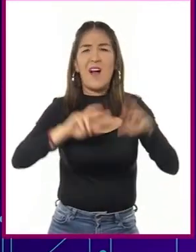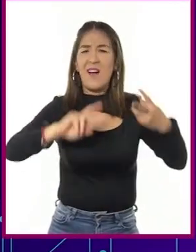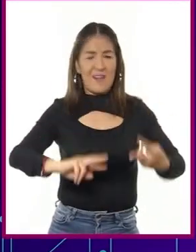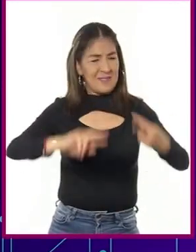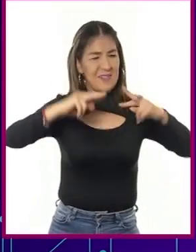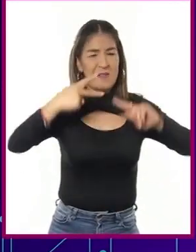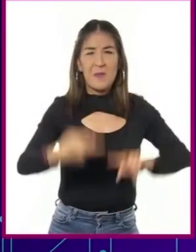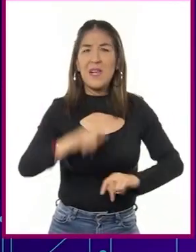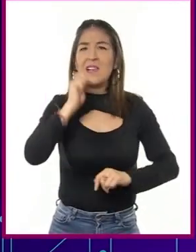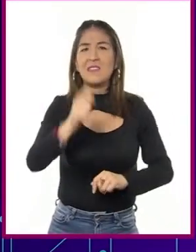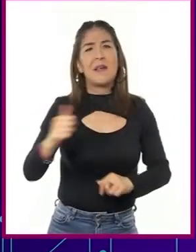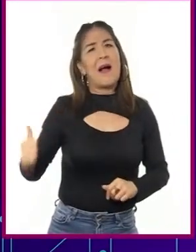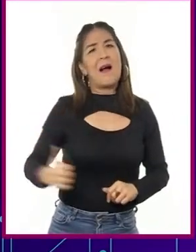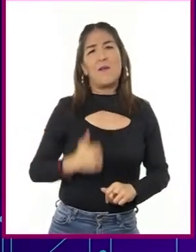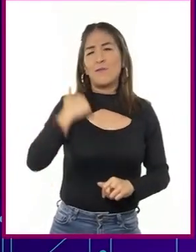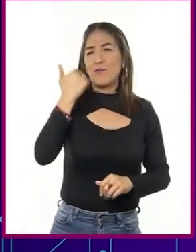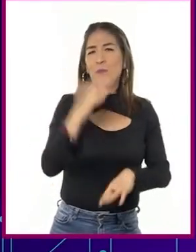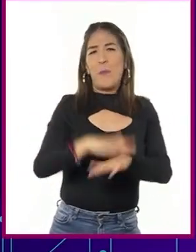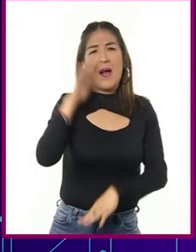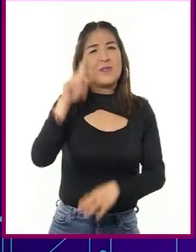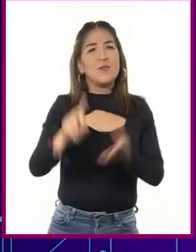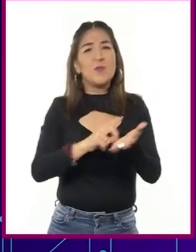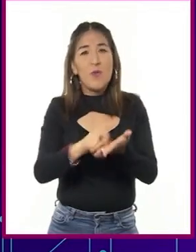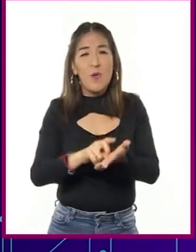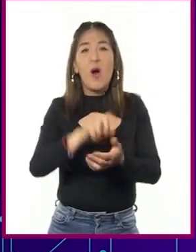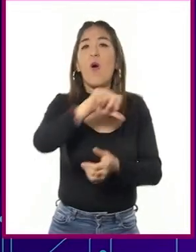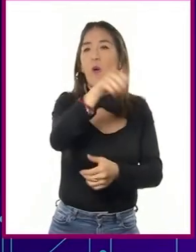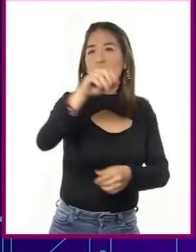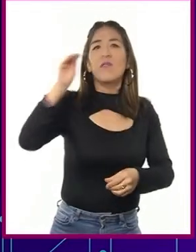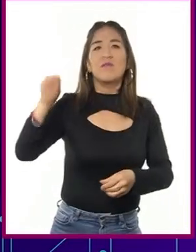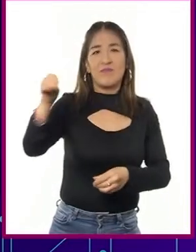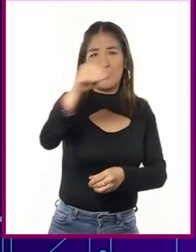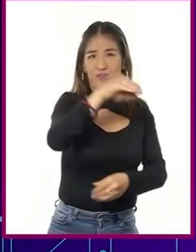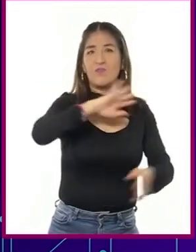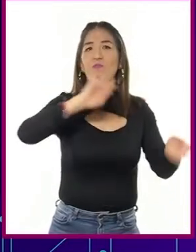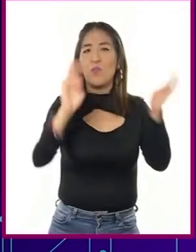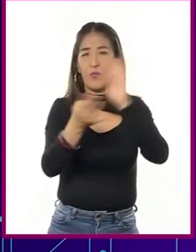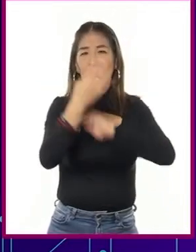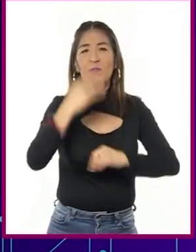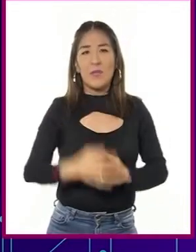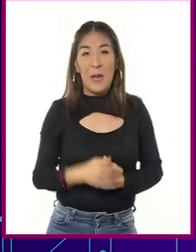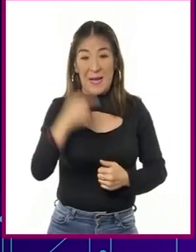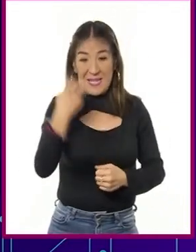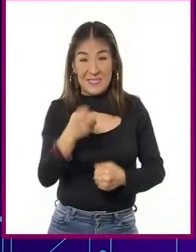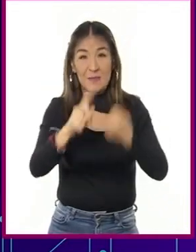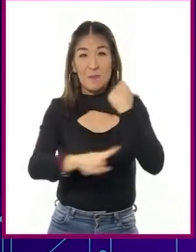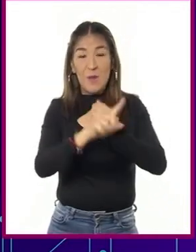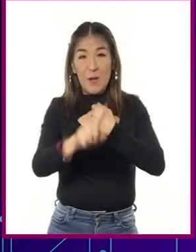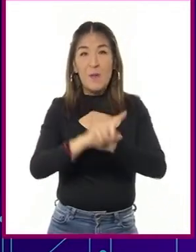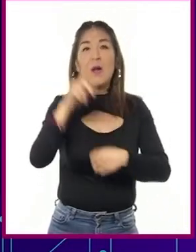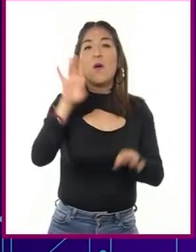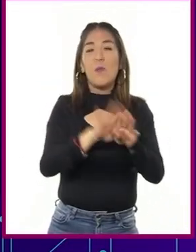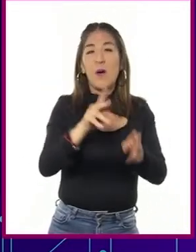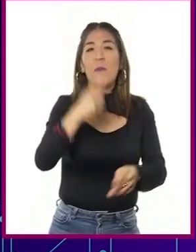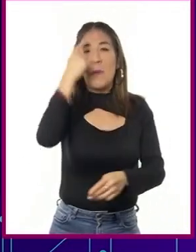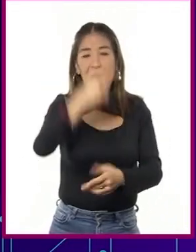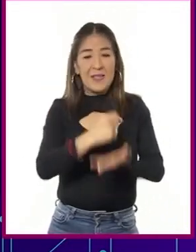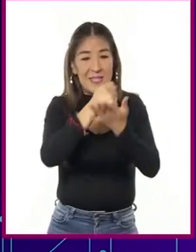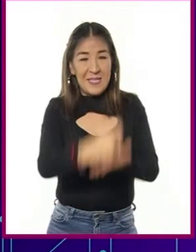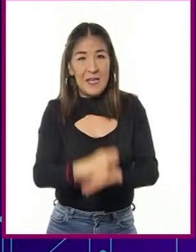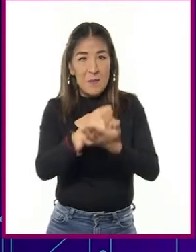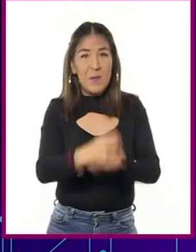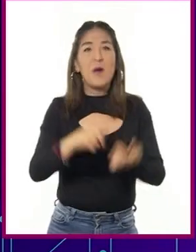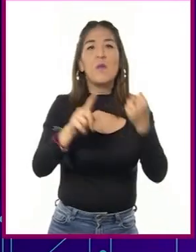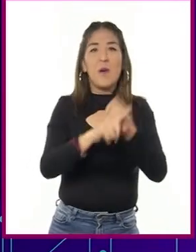basada en el abuso de drogas en otras partes del mundo. Los programas psiquiátricos para control mental enfocados en